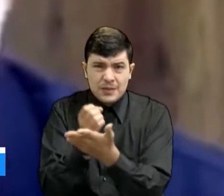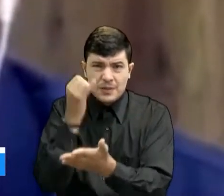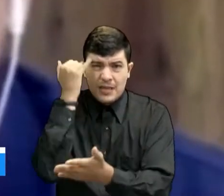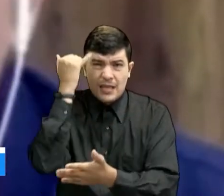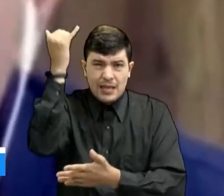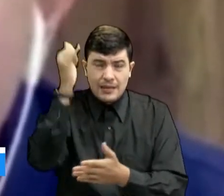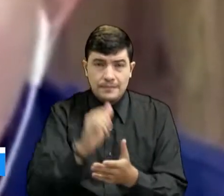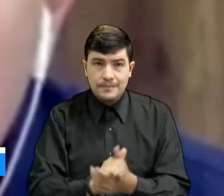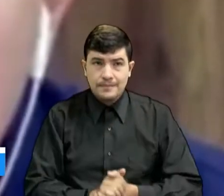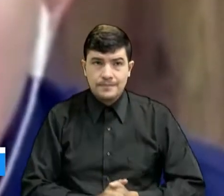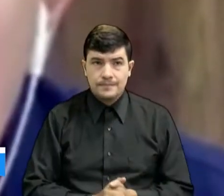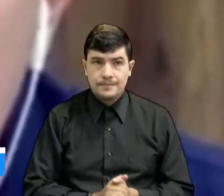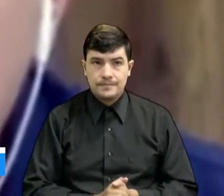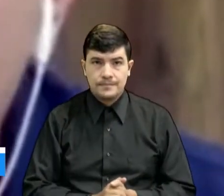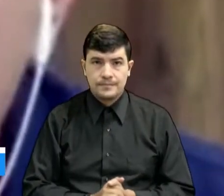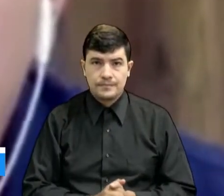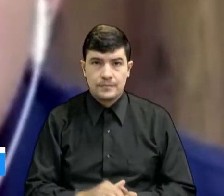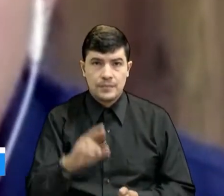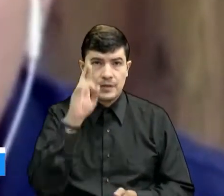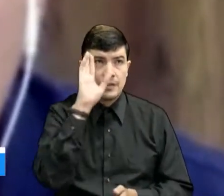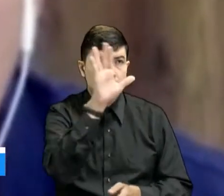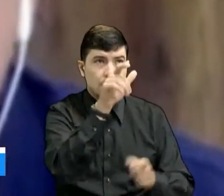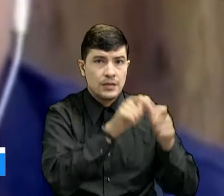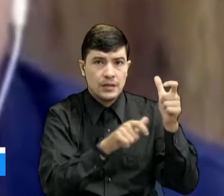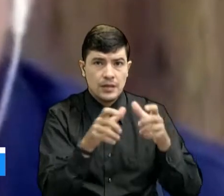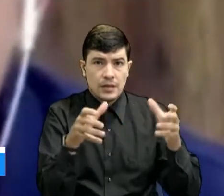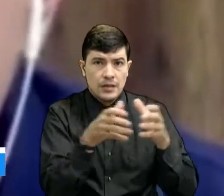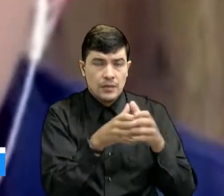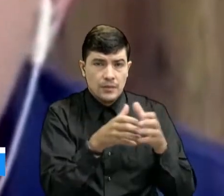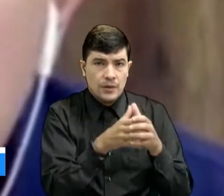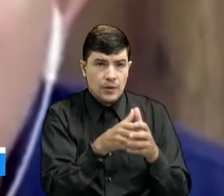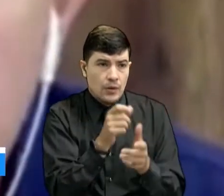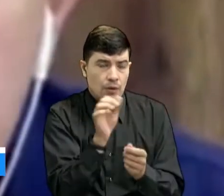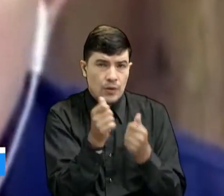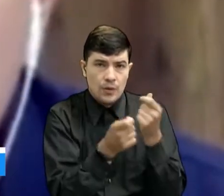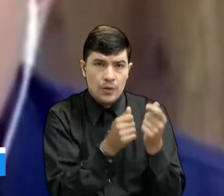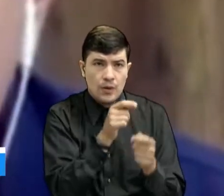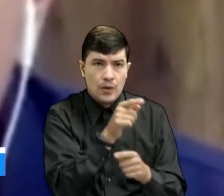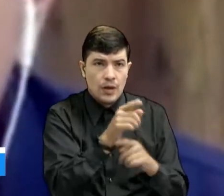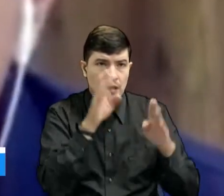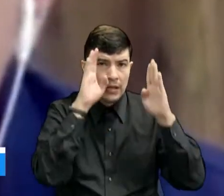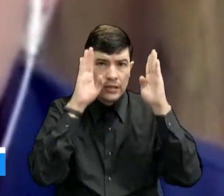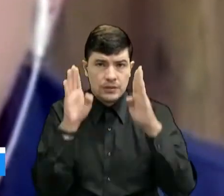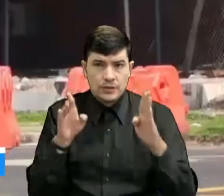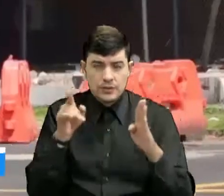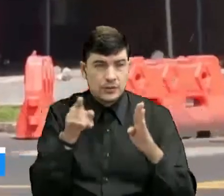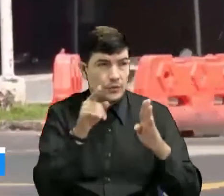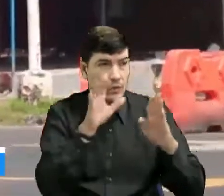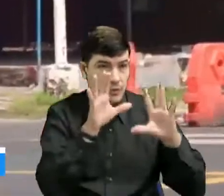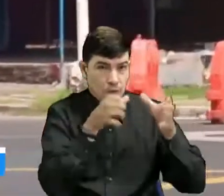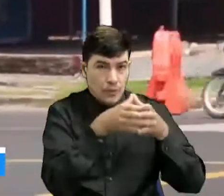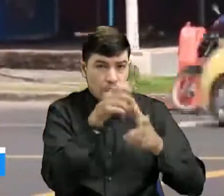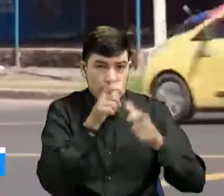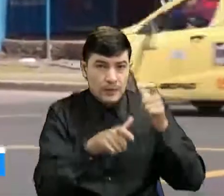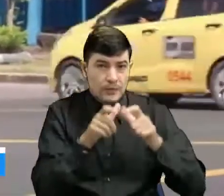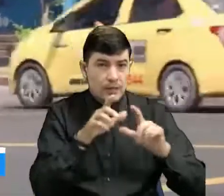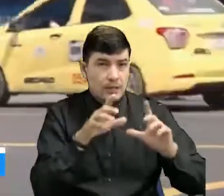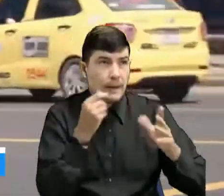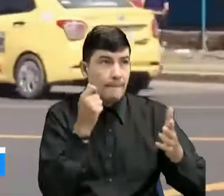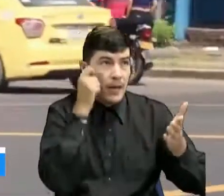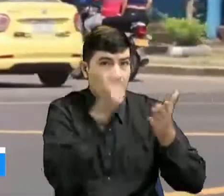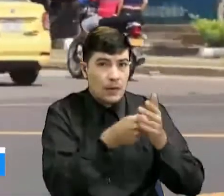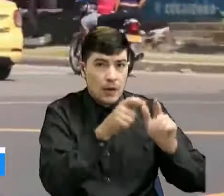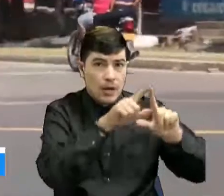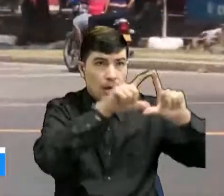por difamar en una valla se preocuparan por todas las problemáticas sociales por todos los atentados de la infraestructura que